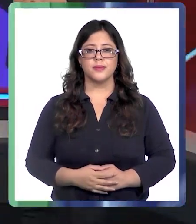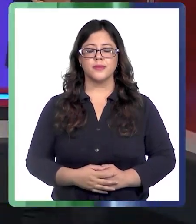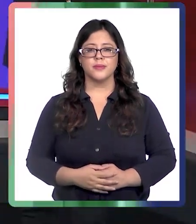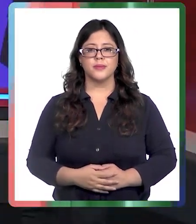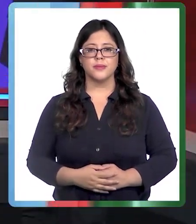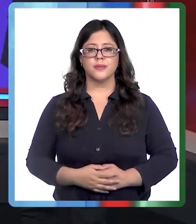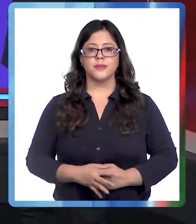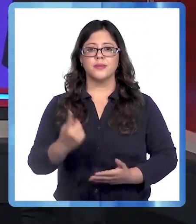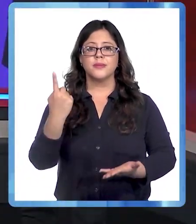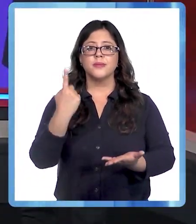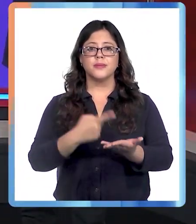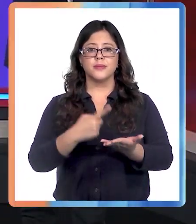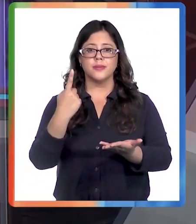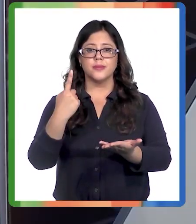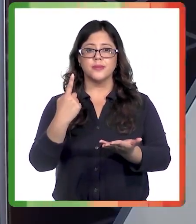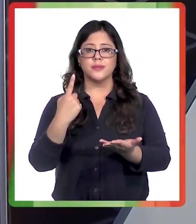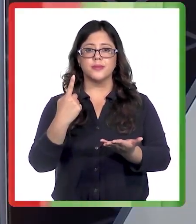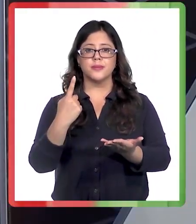1000.